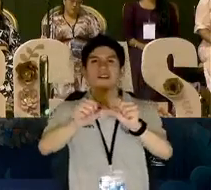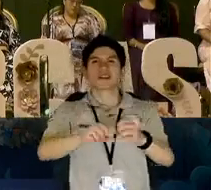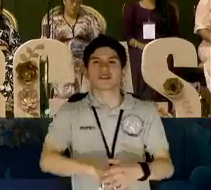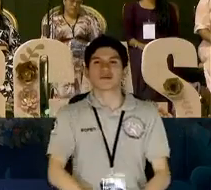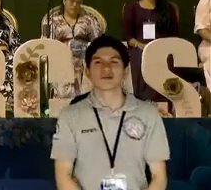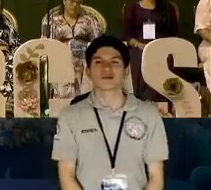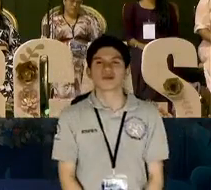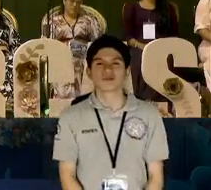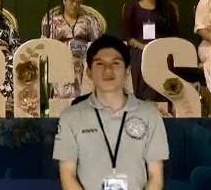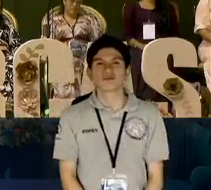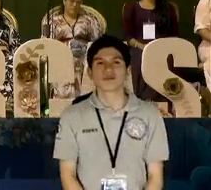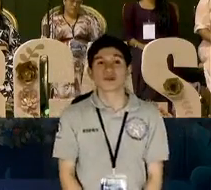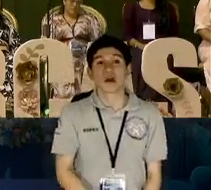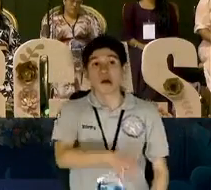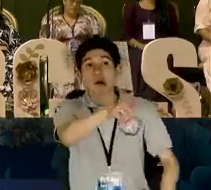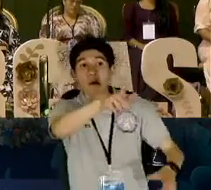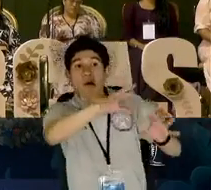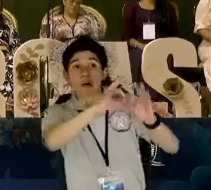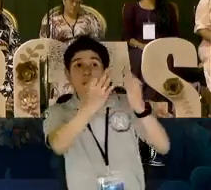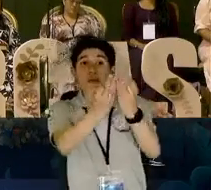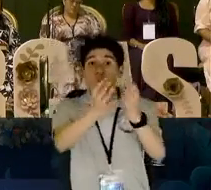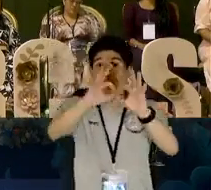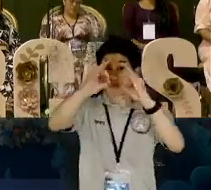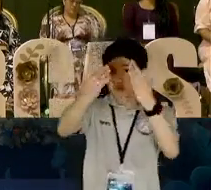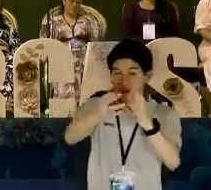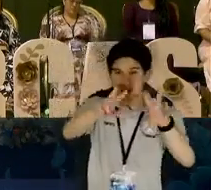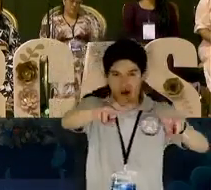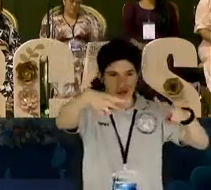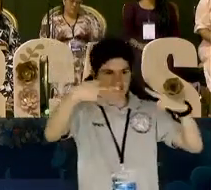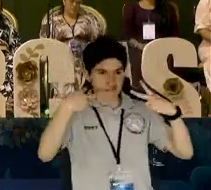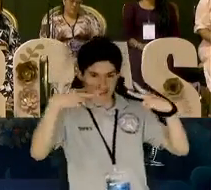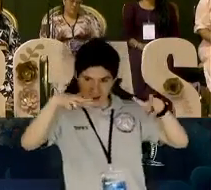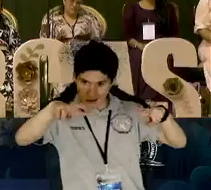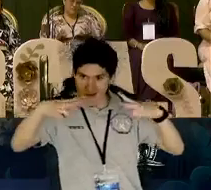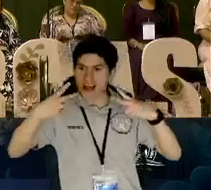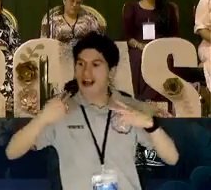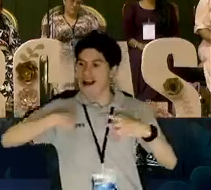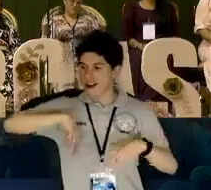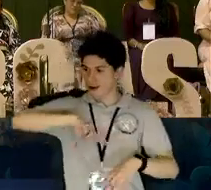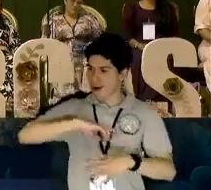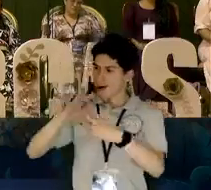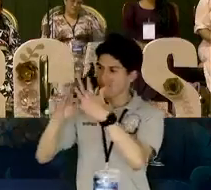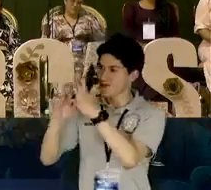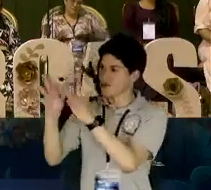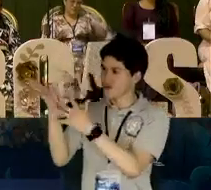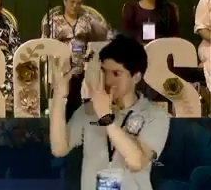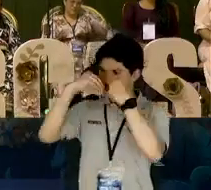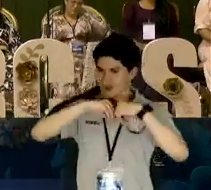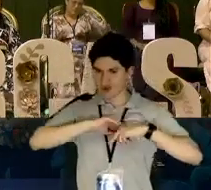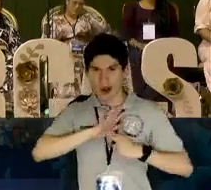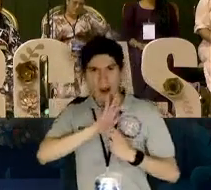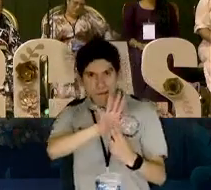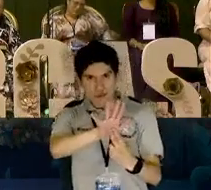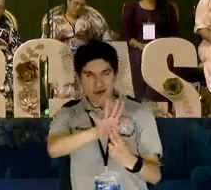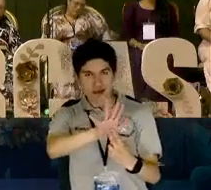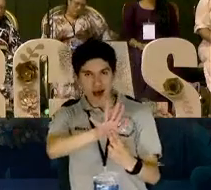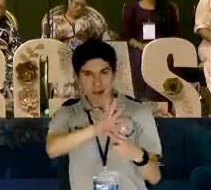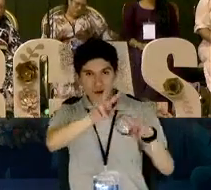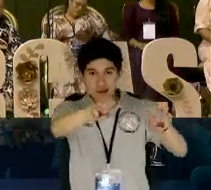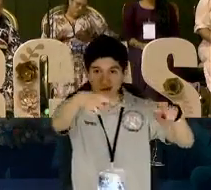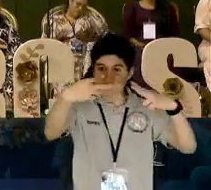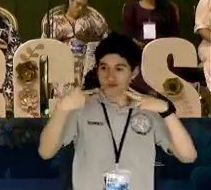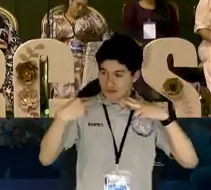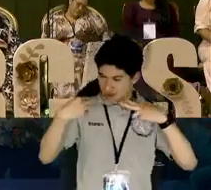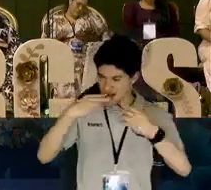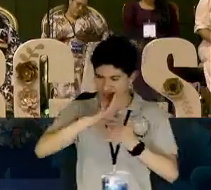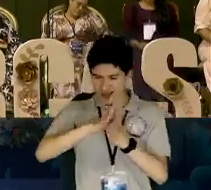Cuando los nuestros también pueden ver a Cristo reflejado en nosotros y ven la paz, la armonía, ven el